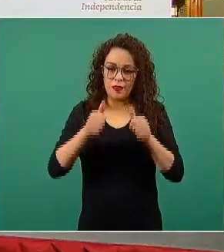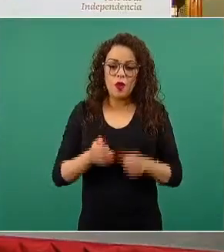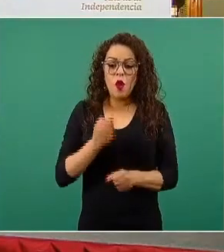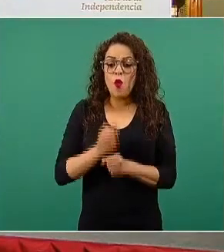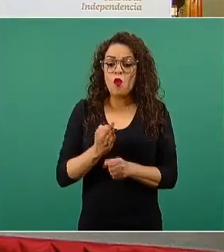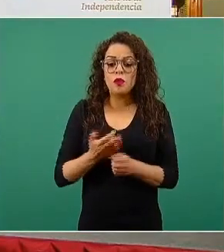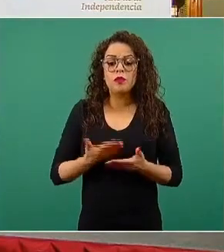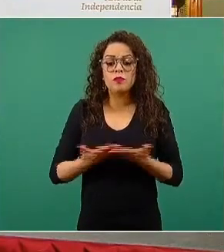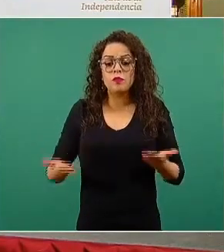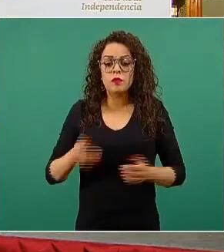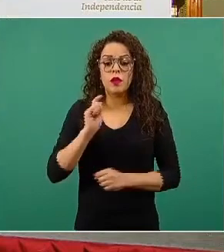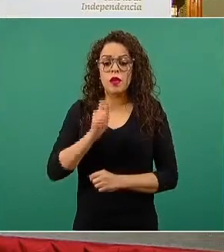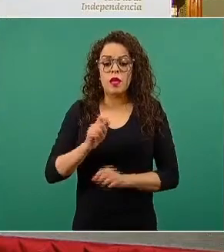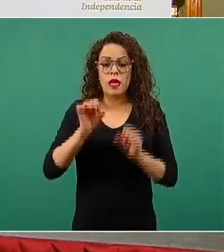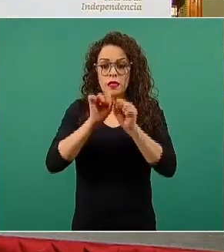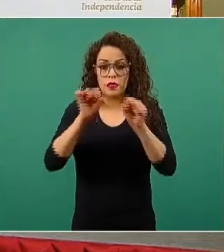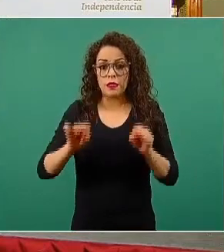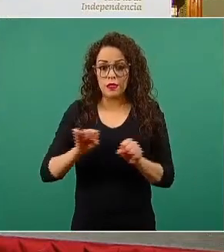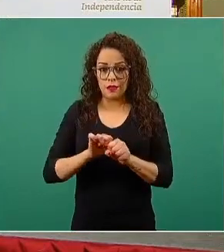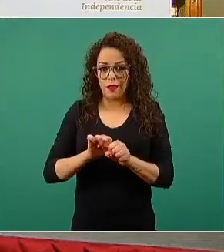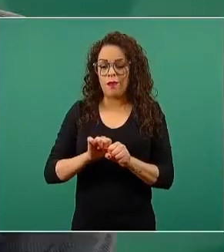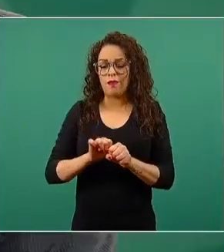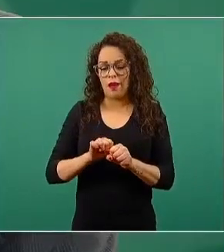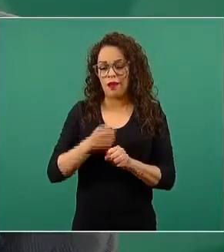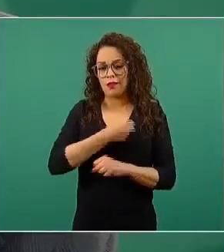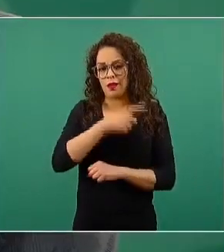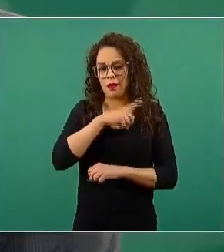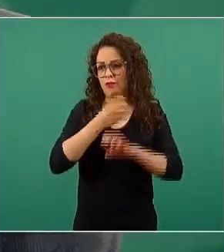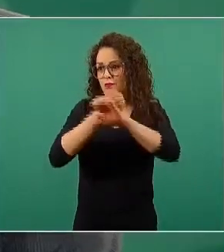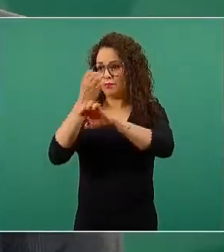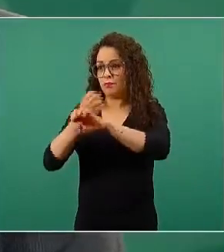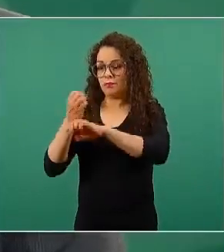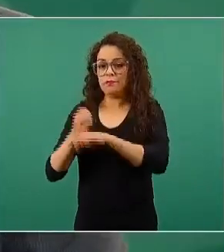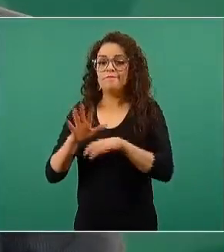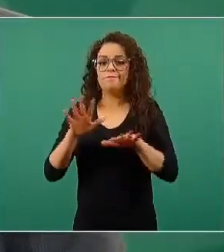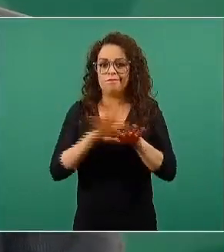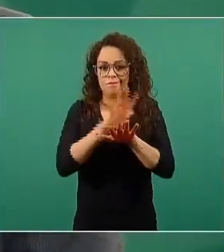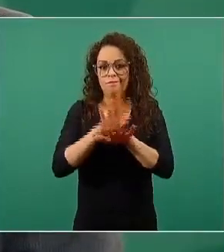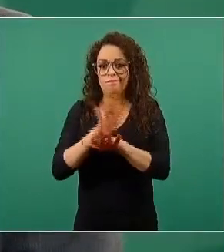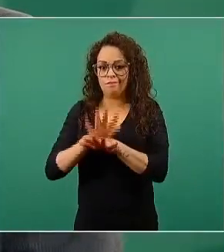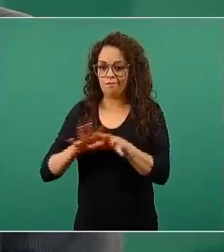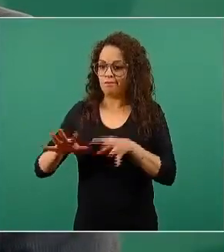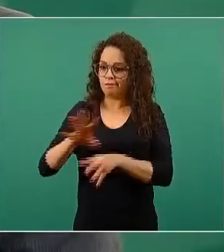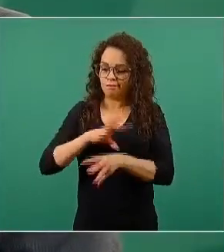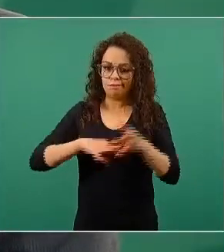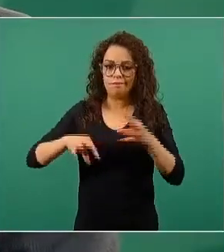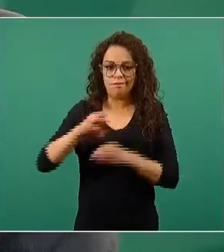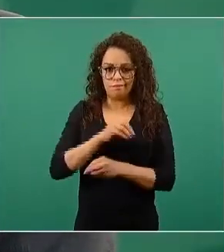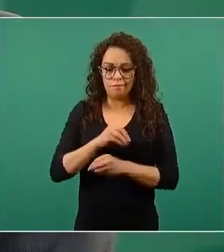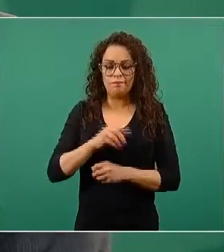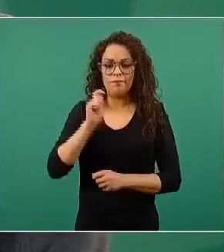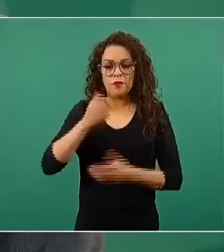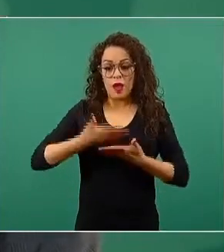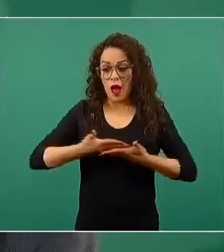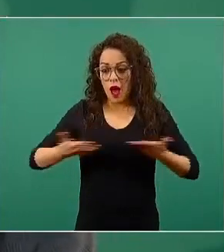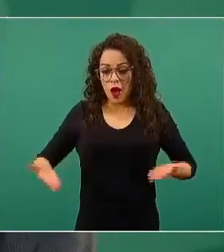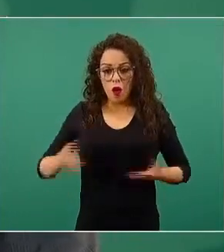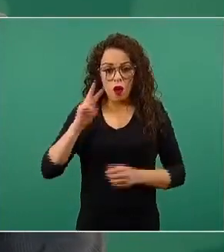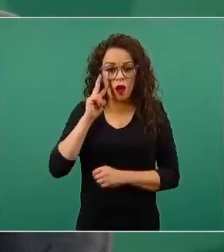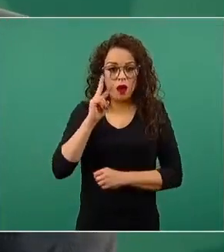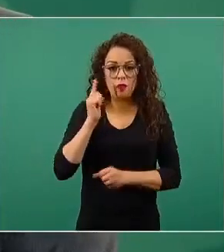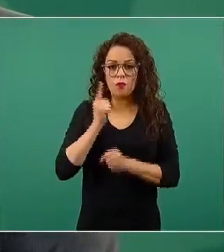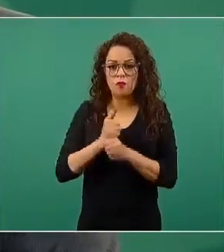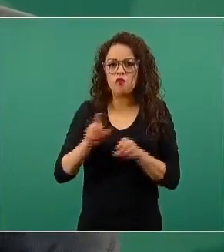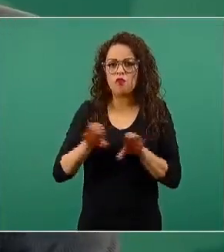una reorganización del sistema estatal de salud. Estamos convencidos de que la situación epidemiológica, el panorama epidemiológico hoy